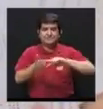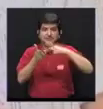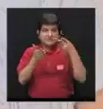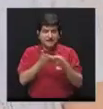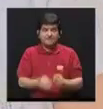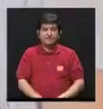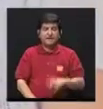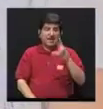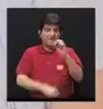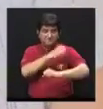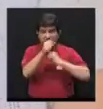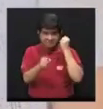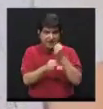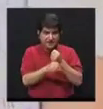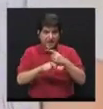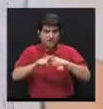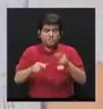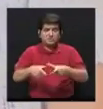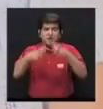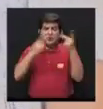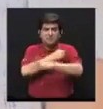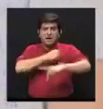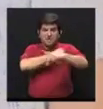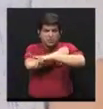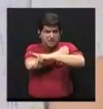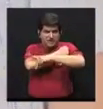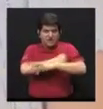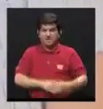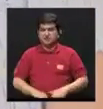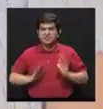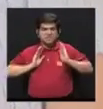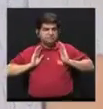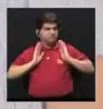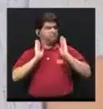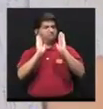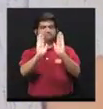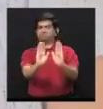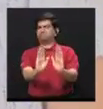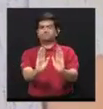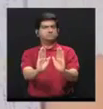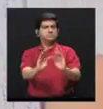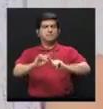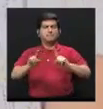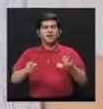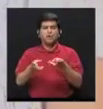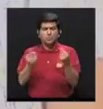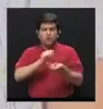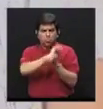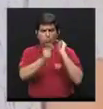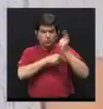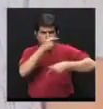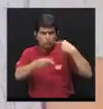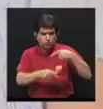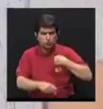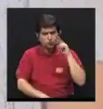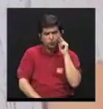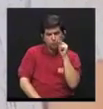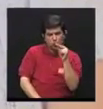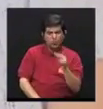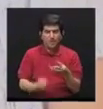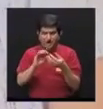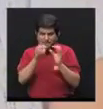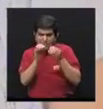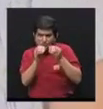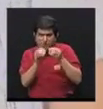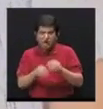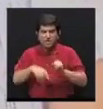años, la mayoría de los países no los rechaza, digamos. Pero además los transgénicos, cuando uno se fija en las cifras